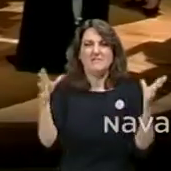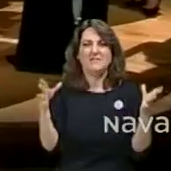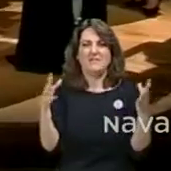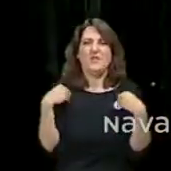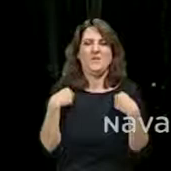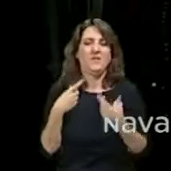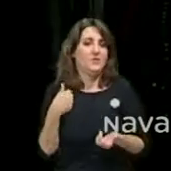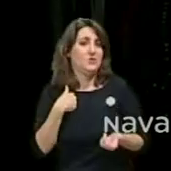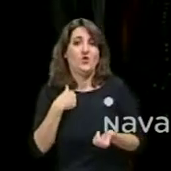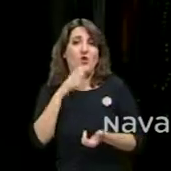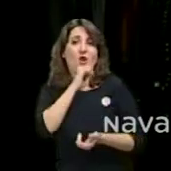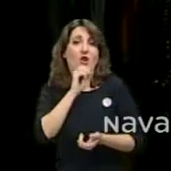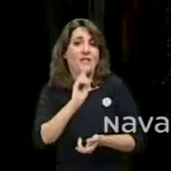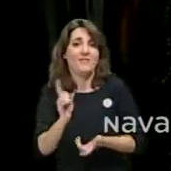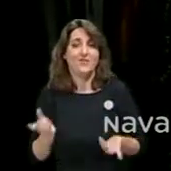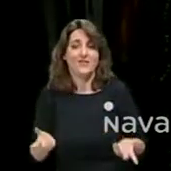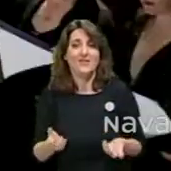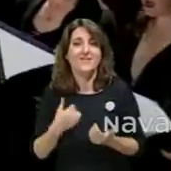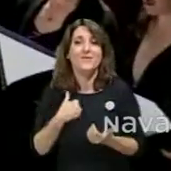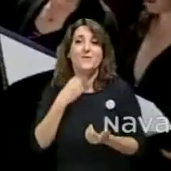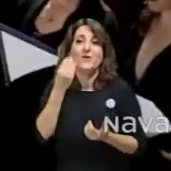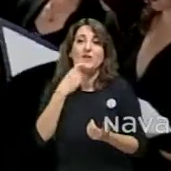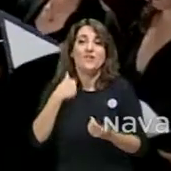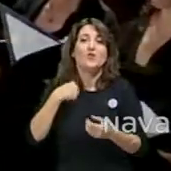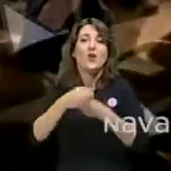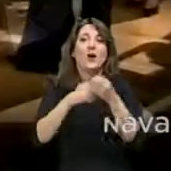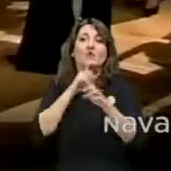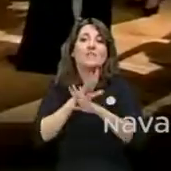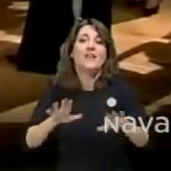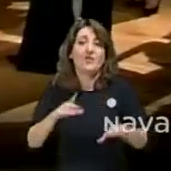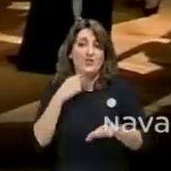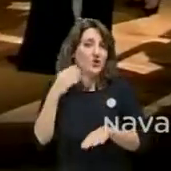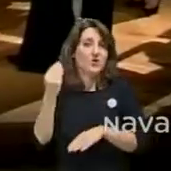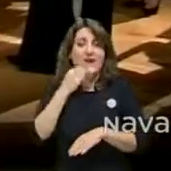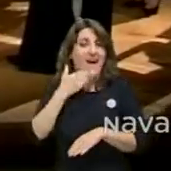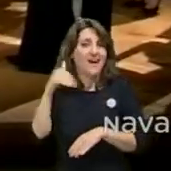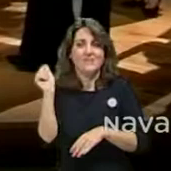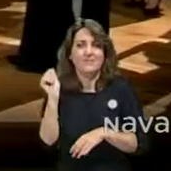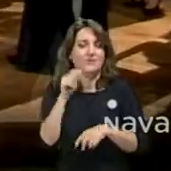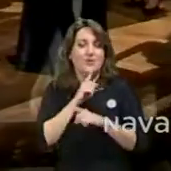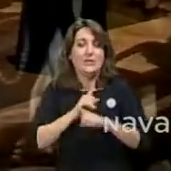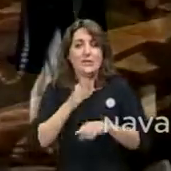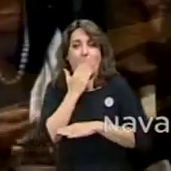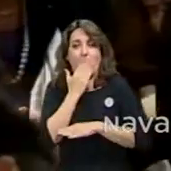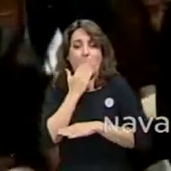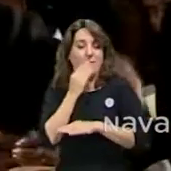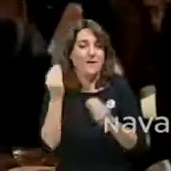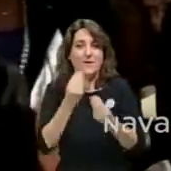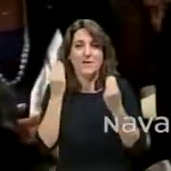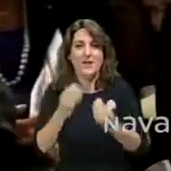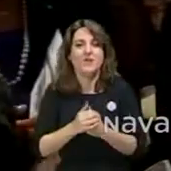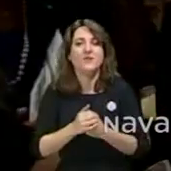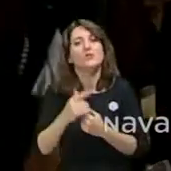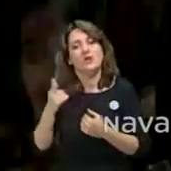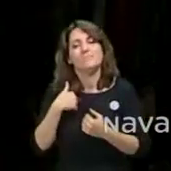que aquí yo no canto, o mejor dicho, suelo decir que hago los silencios, que es lo que mejor me sale. Pero en cualquier caso, no solamente soy amante